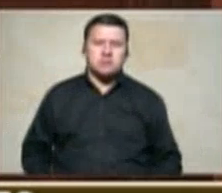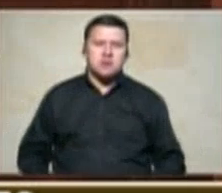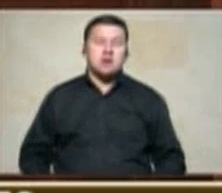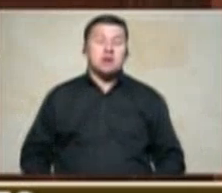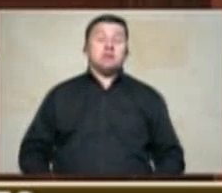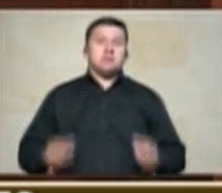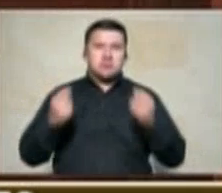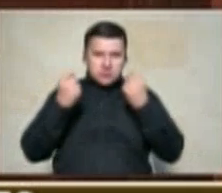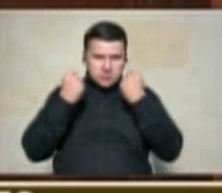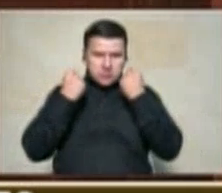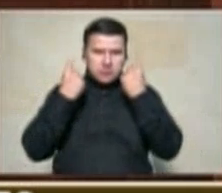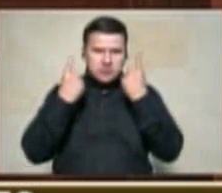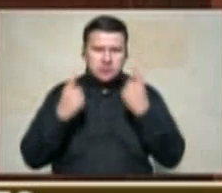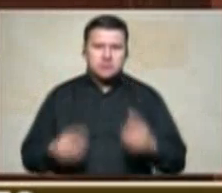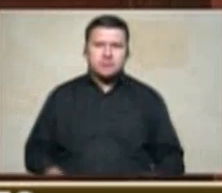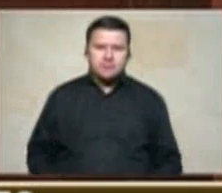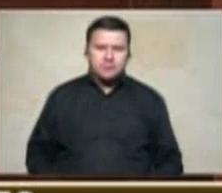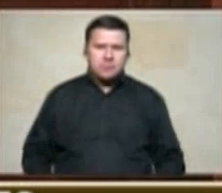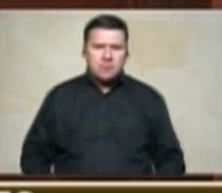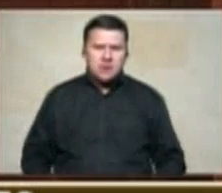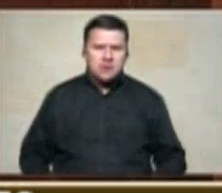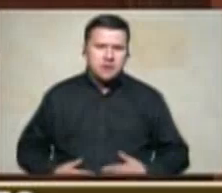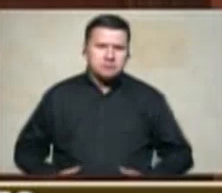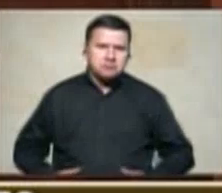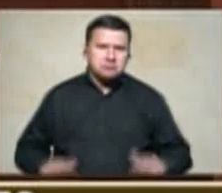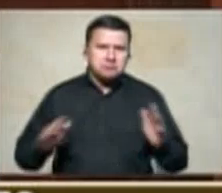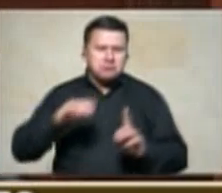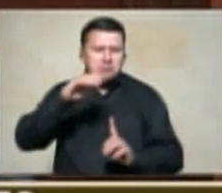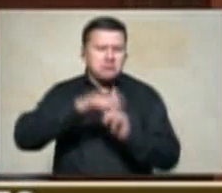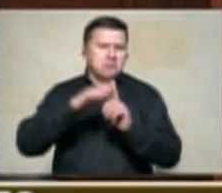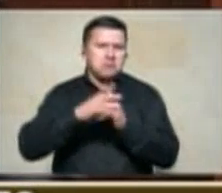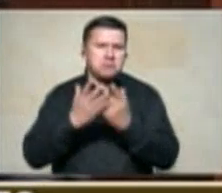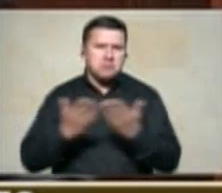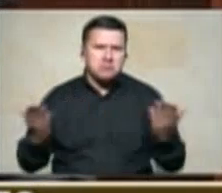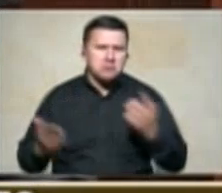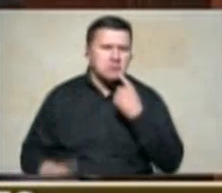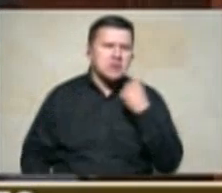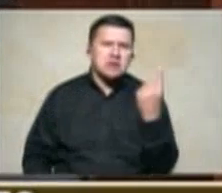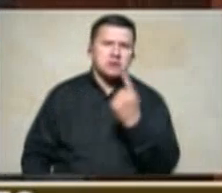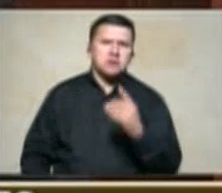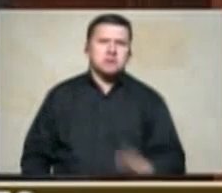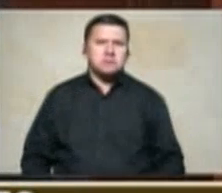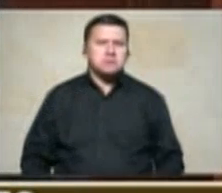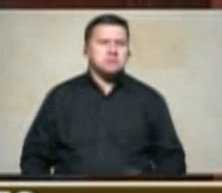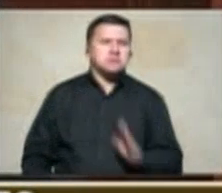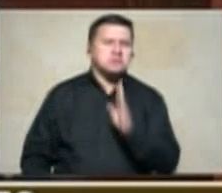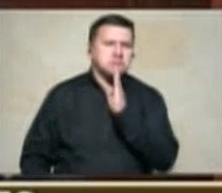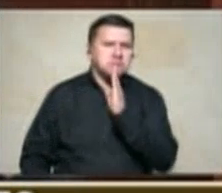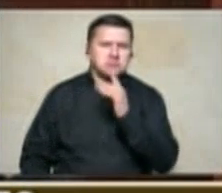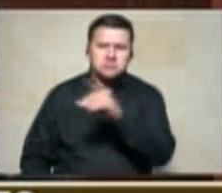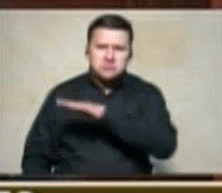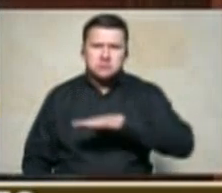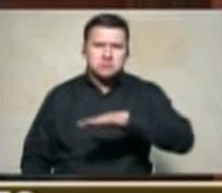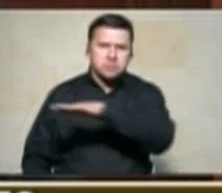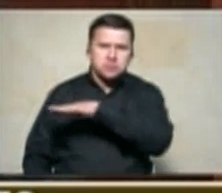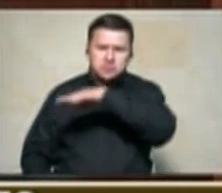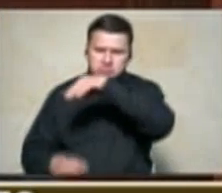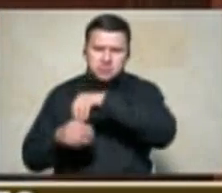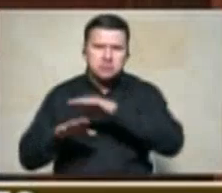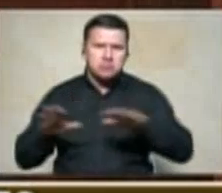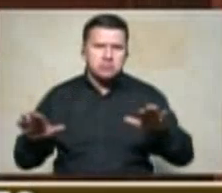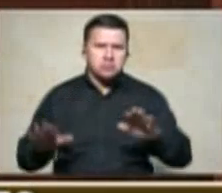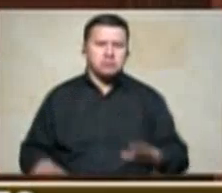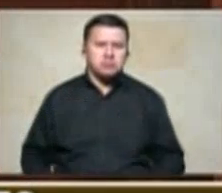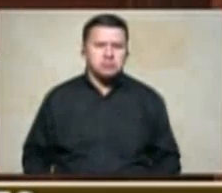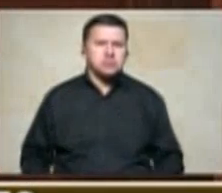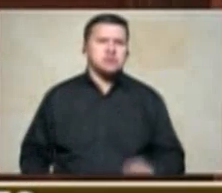¡Oh, sorpresa! Entonces, se generaliza sobre la base de que quienes estaban en esos predios,